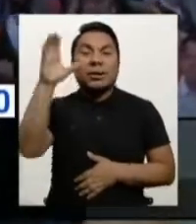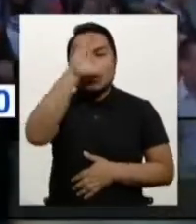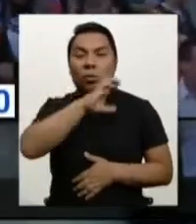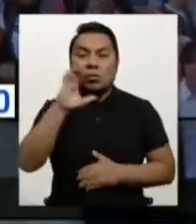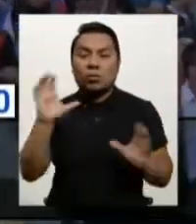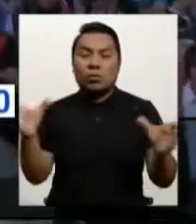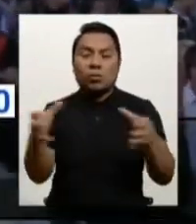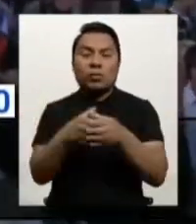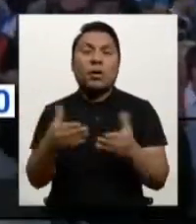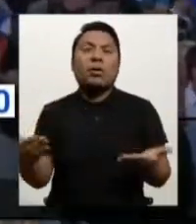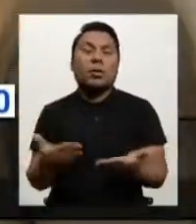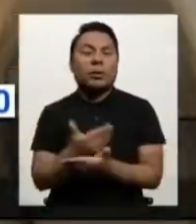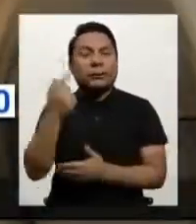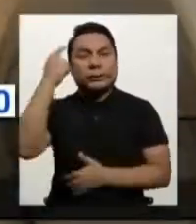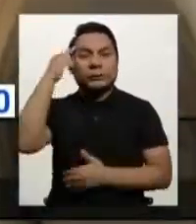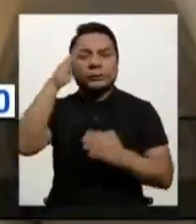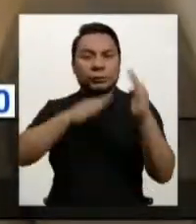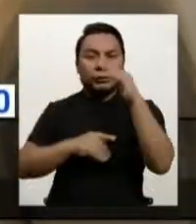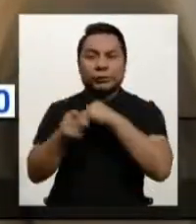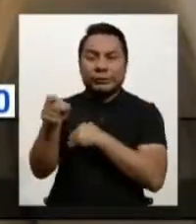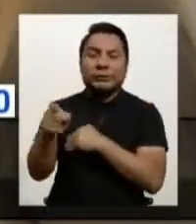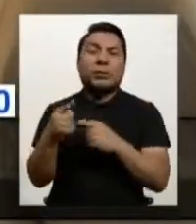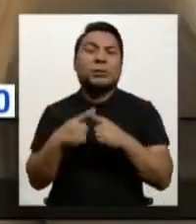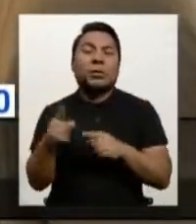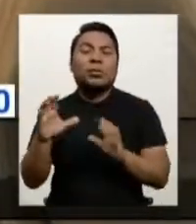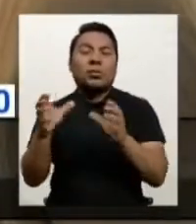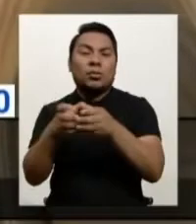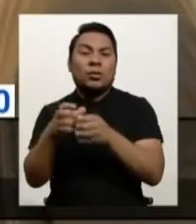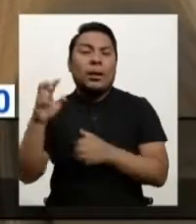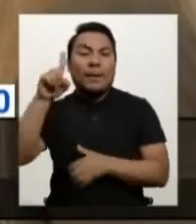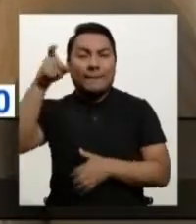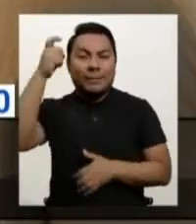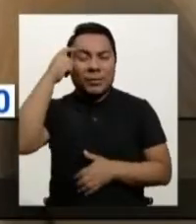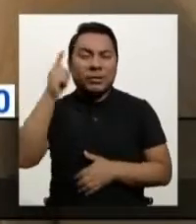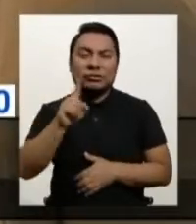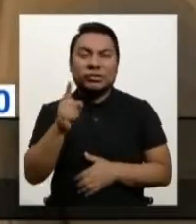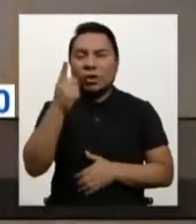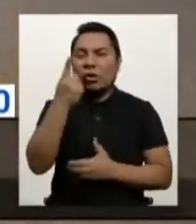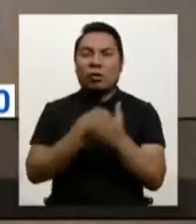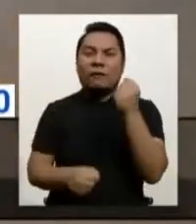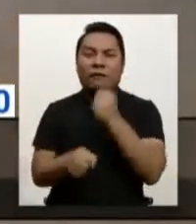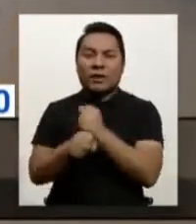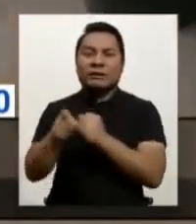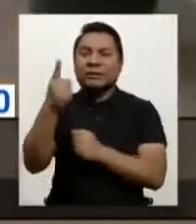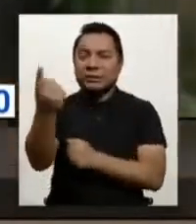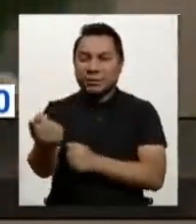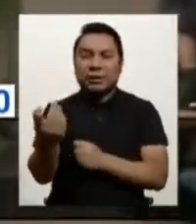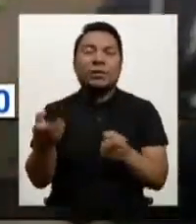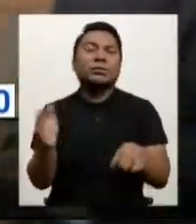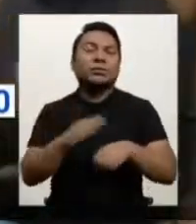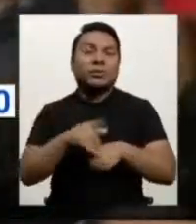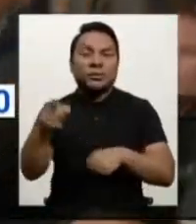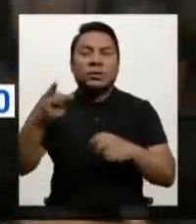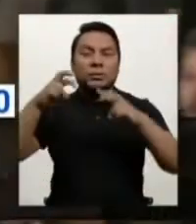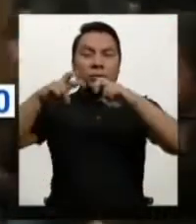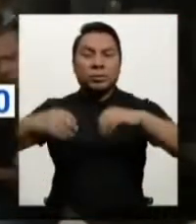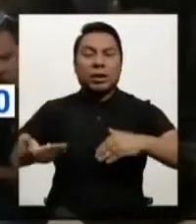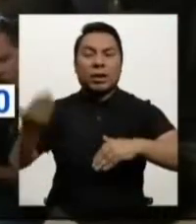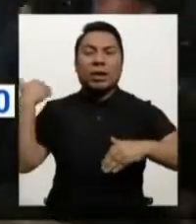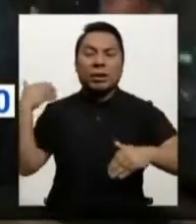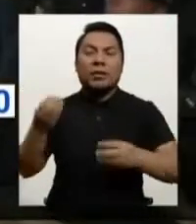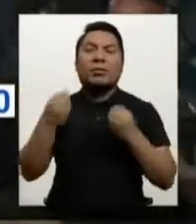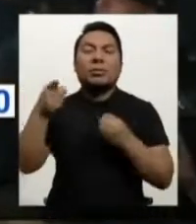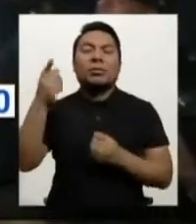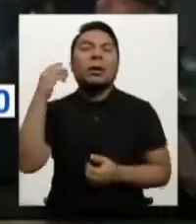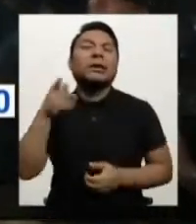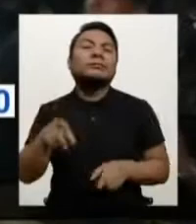tiene un nuevo motivo para preocuparse. Aunque los partidos vencedores ven con desconfianza al populista, sobre todo por las investigaciones que tiene por